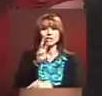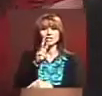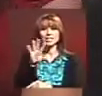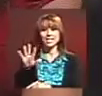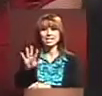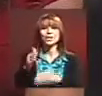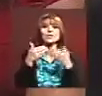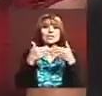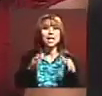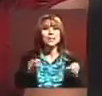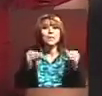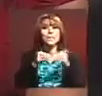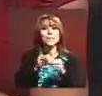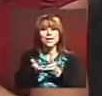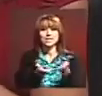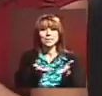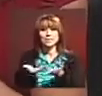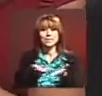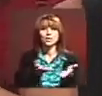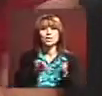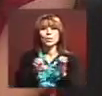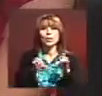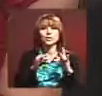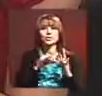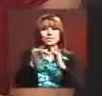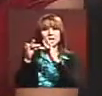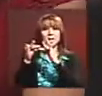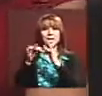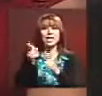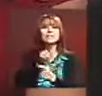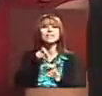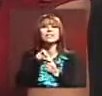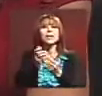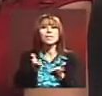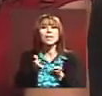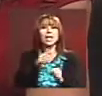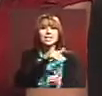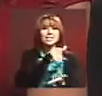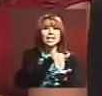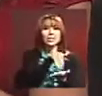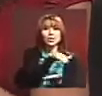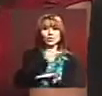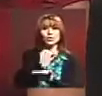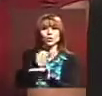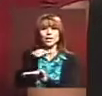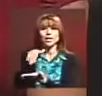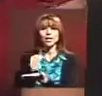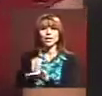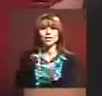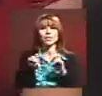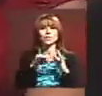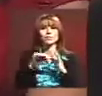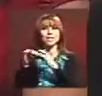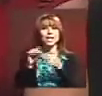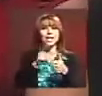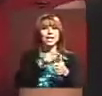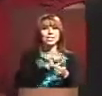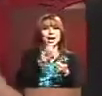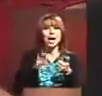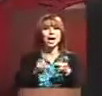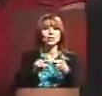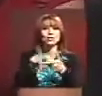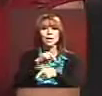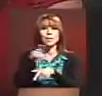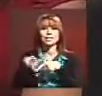otros servicios de educación especial, específicamente centros de educación especial. En San Carlos, en Pérez Celedón, se